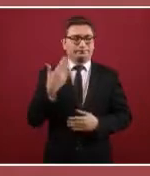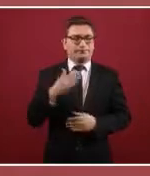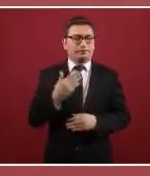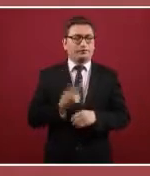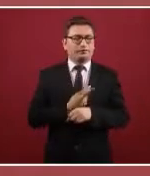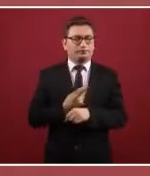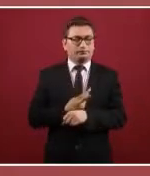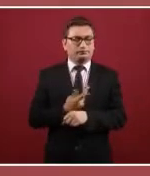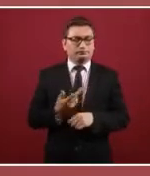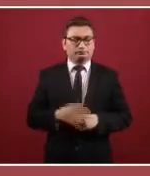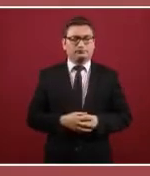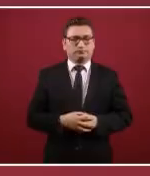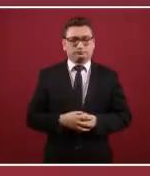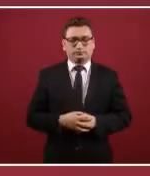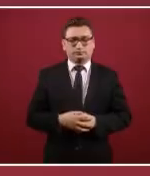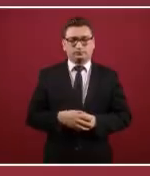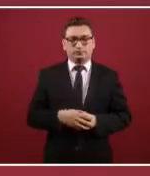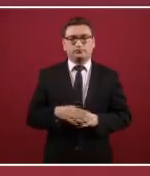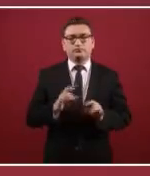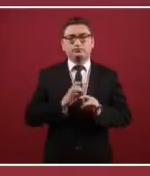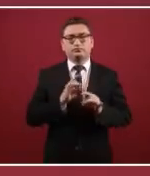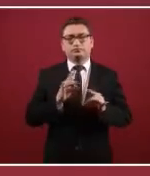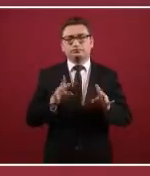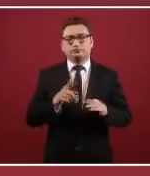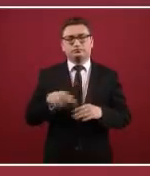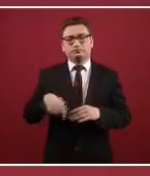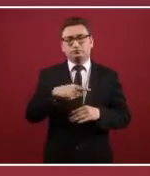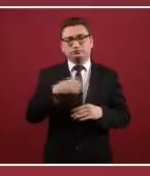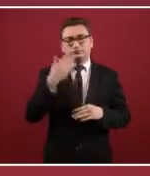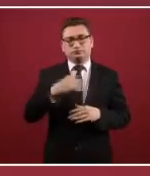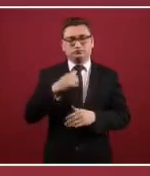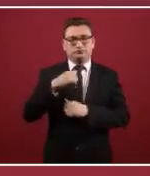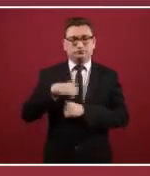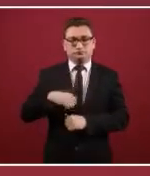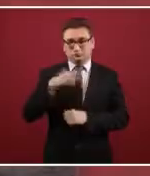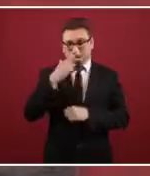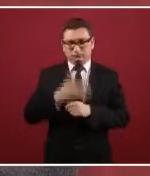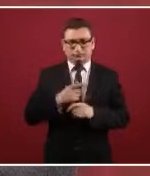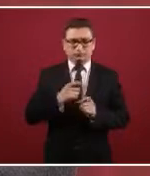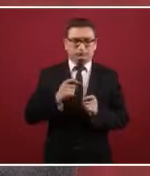se destituya a un